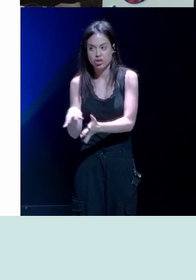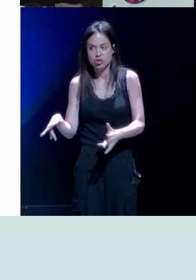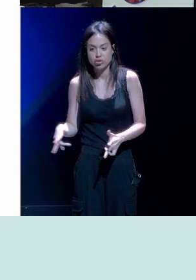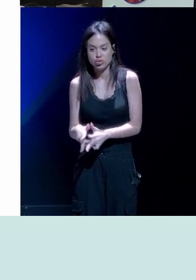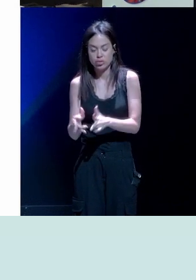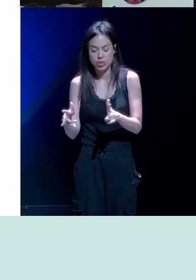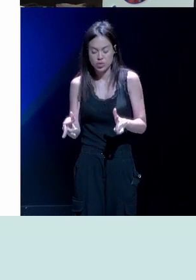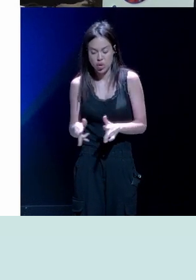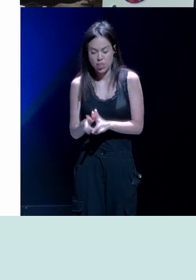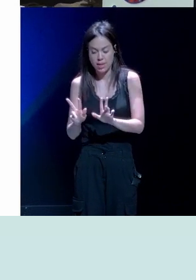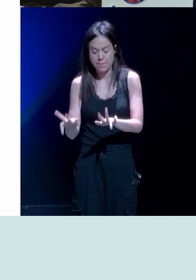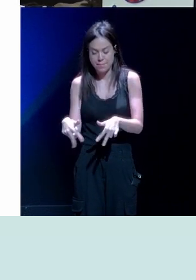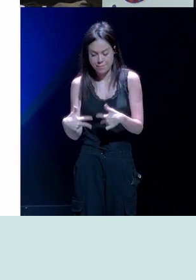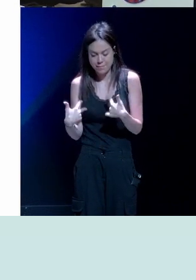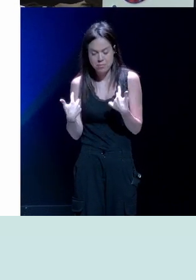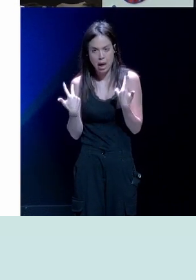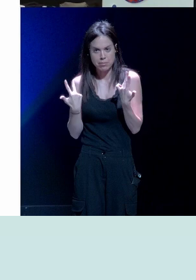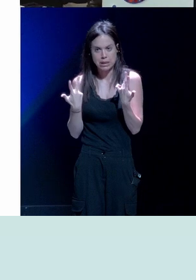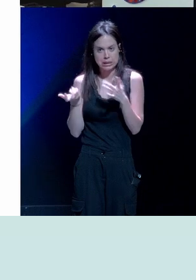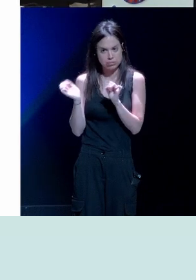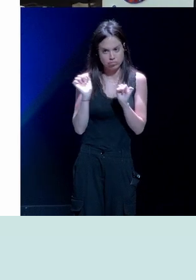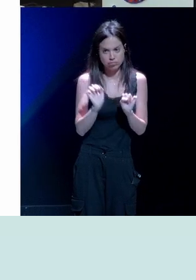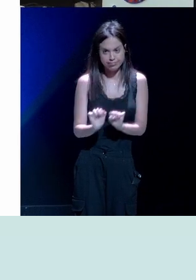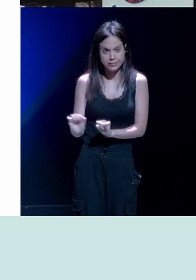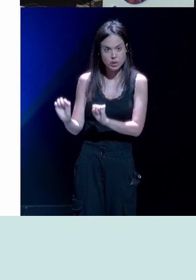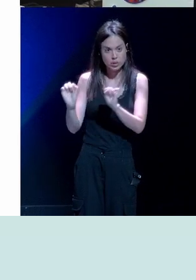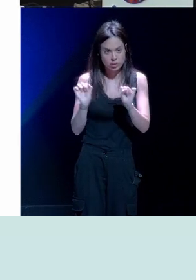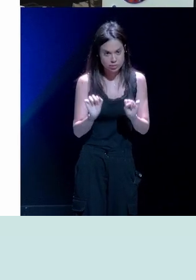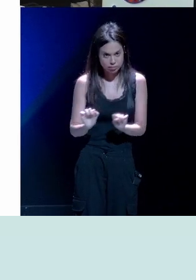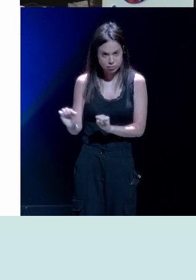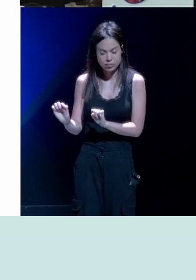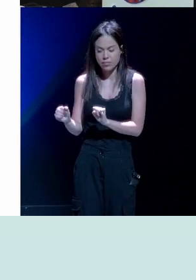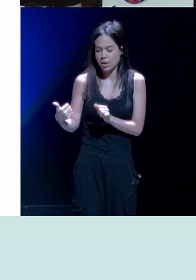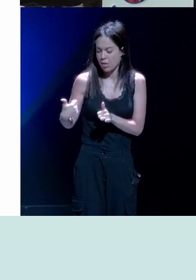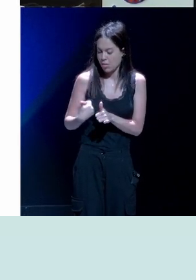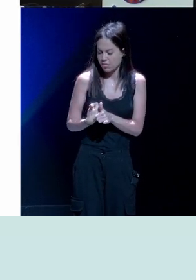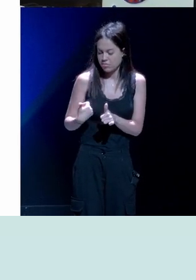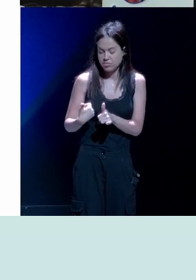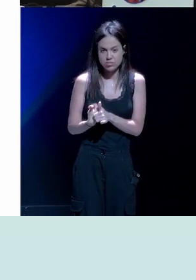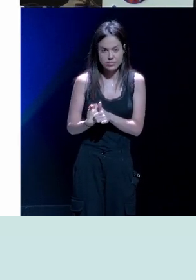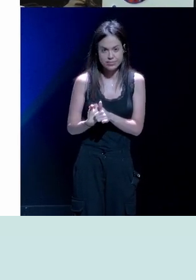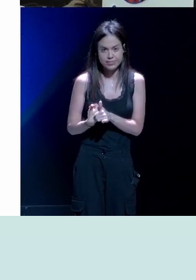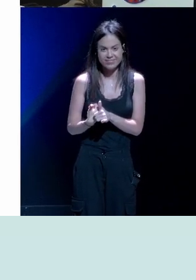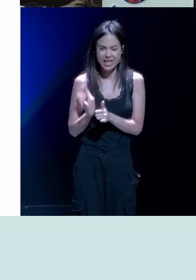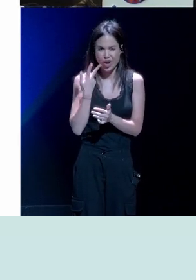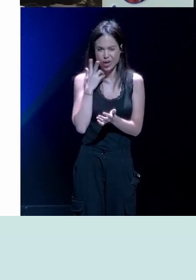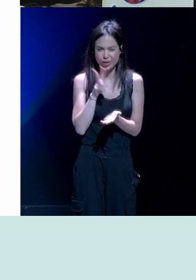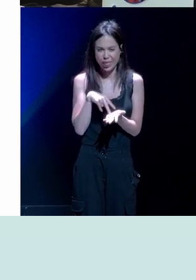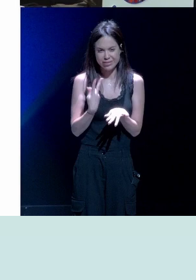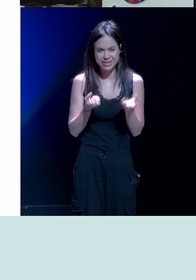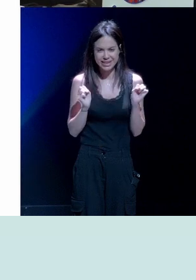permite obtener protección, a menudo acompañada de un déficit de reconocimiento,